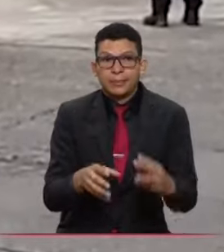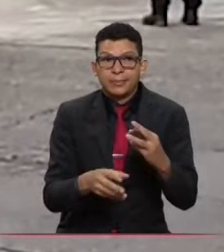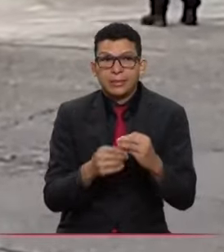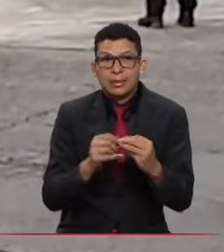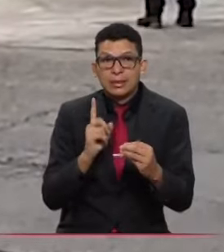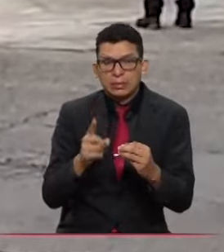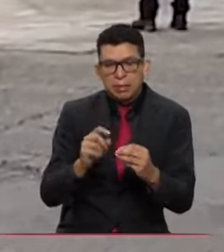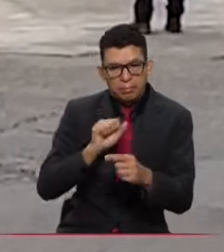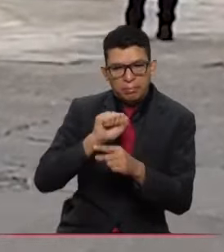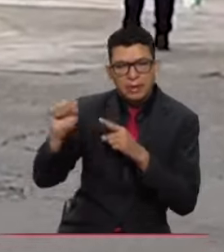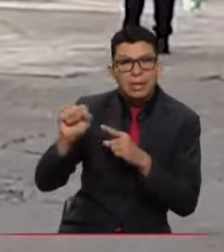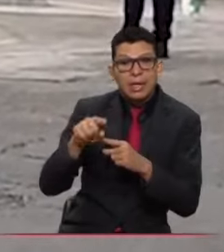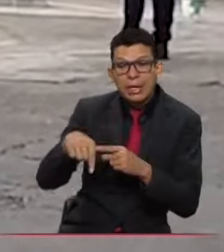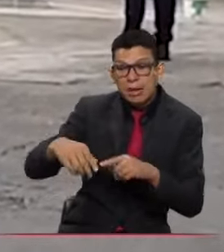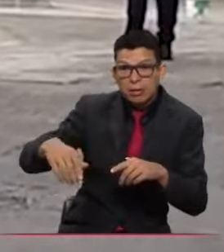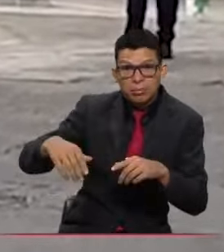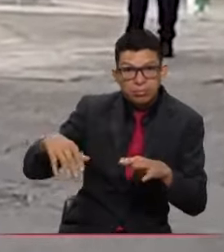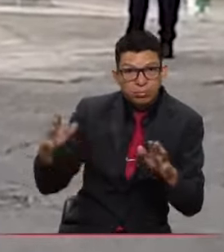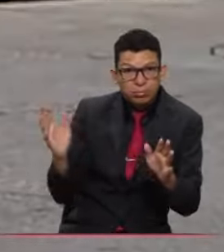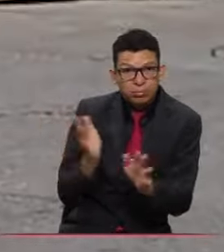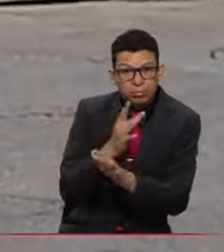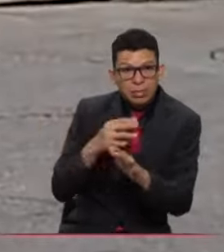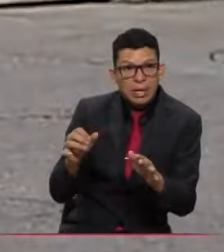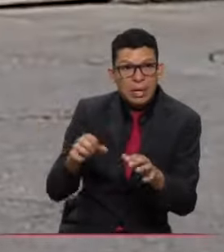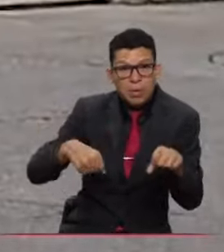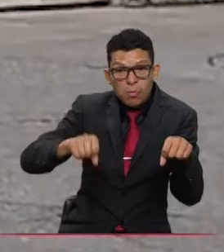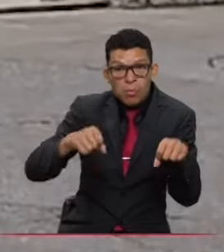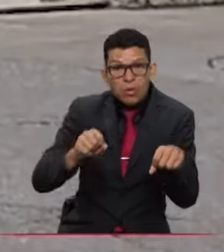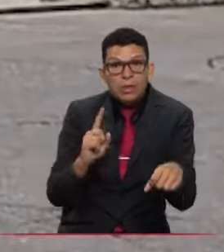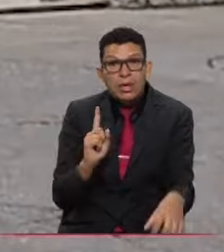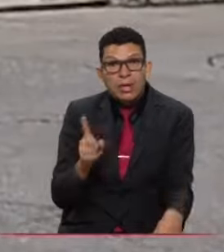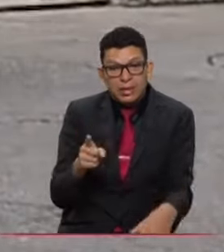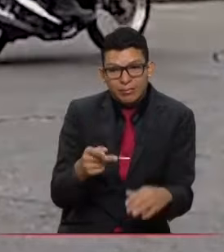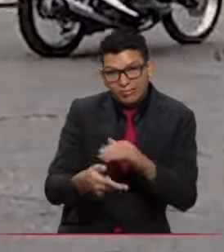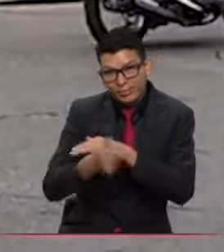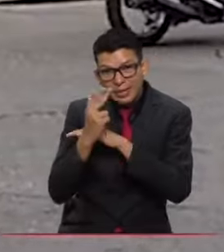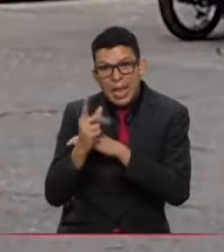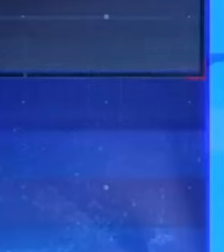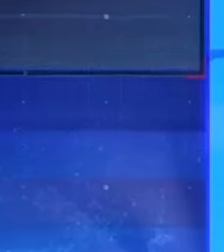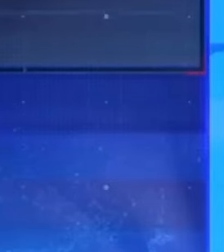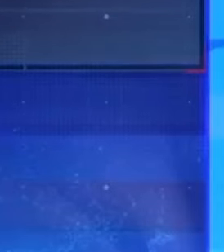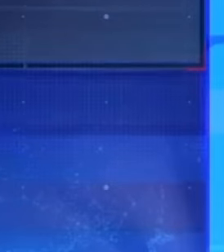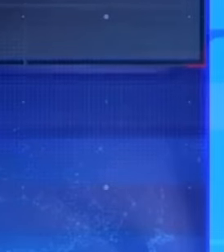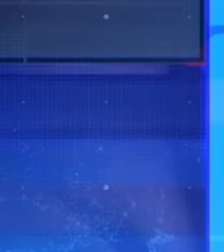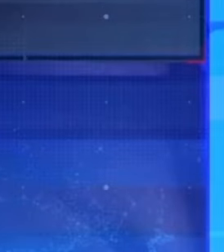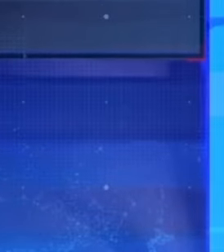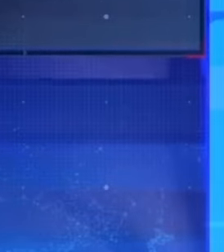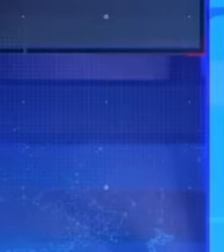dejaron abandonada sobre la vía la motocicleta en la que cometieron el crimen.